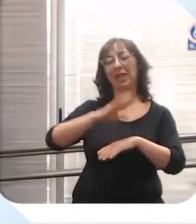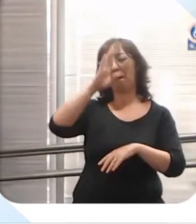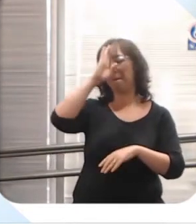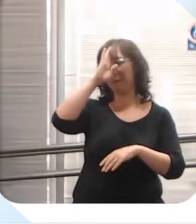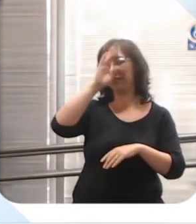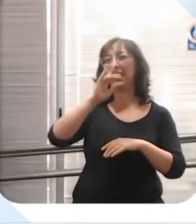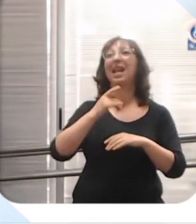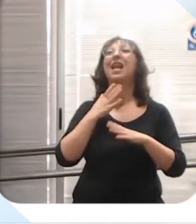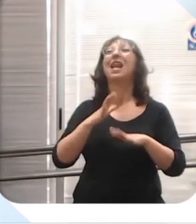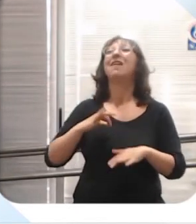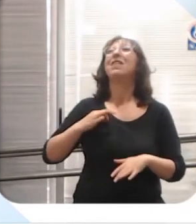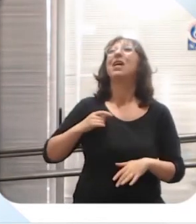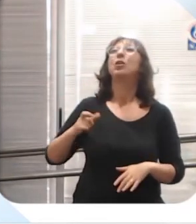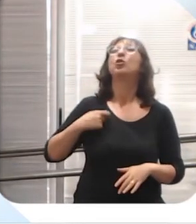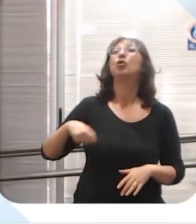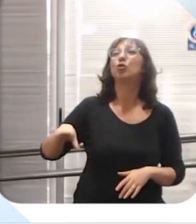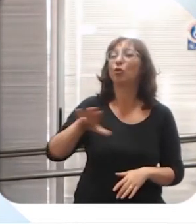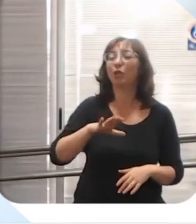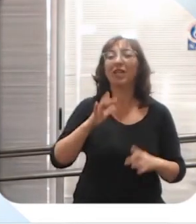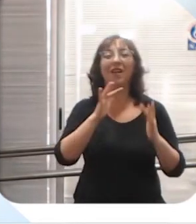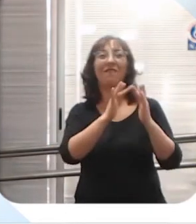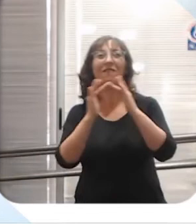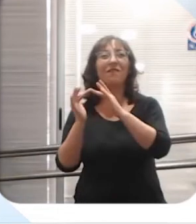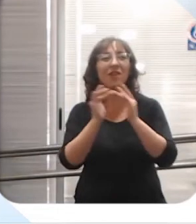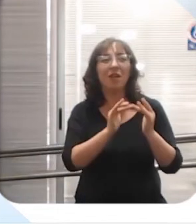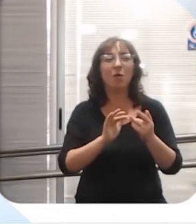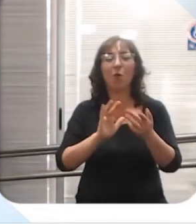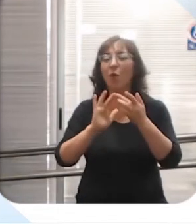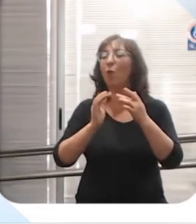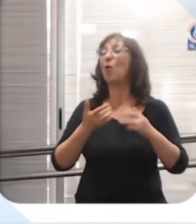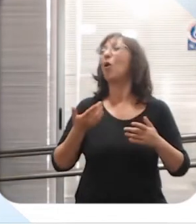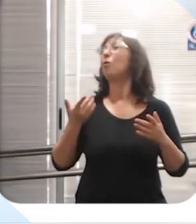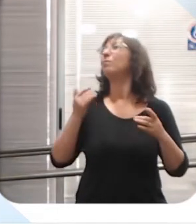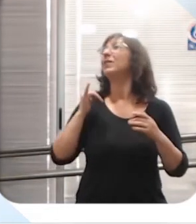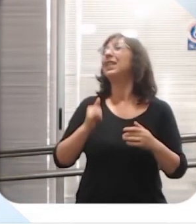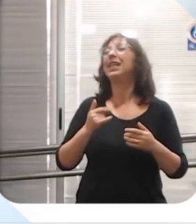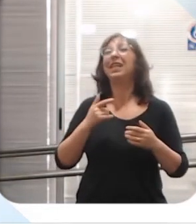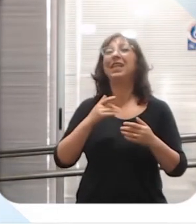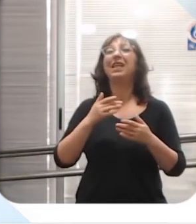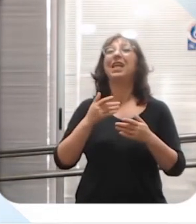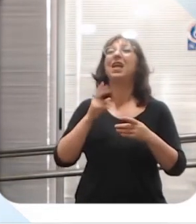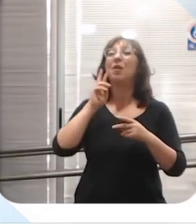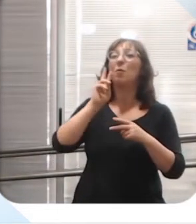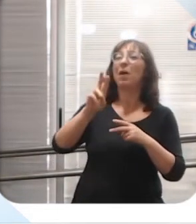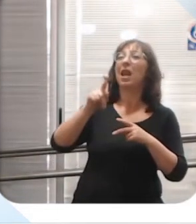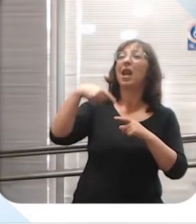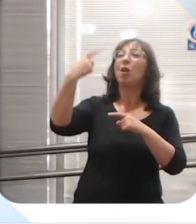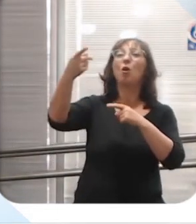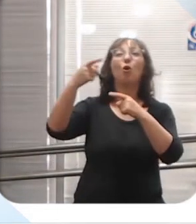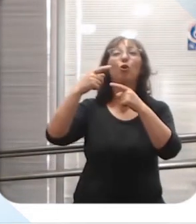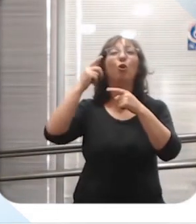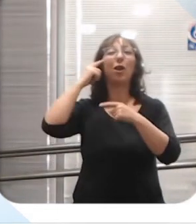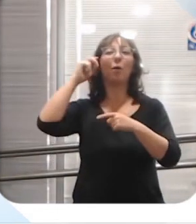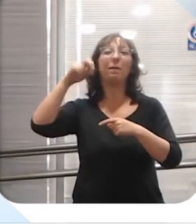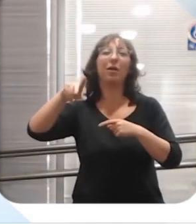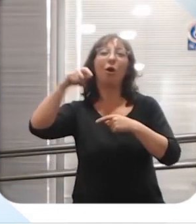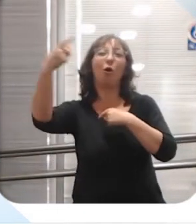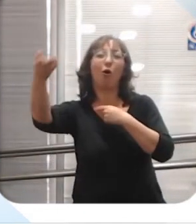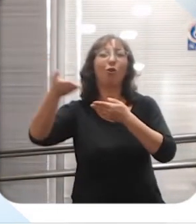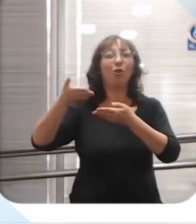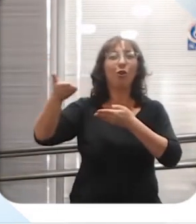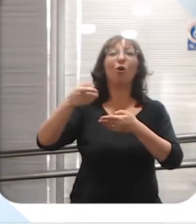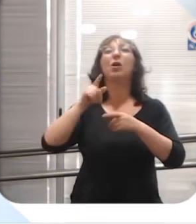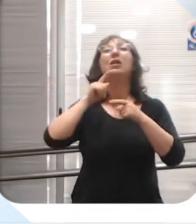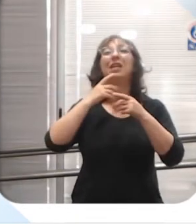aprendizaje de habilidades sociales y de habilidades vinculares y de contemplar la subjetividad del otro. Y está muy obstaculizada en